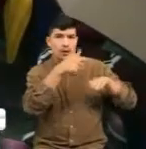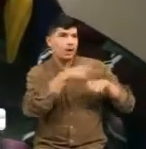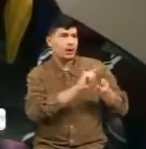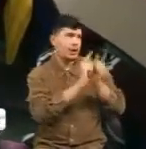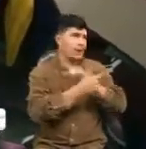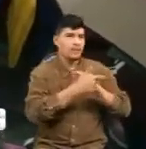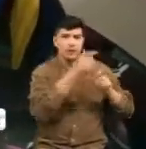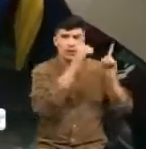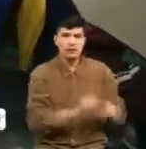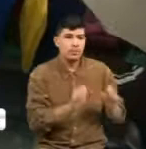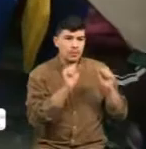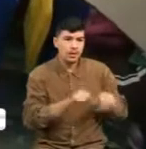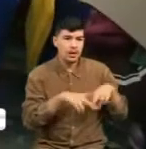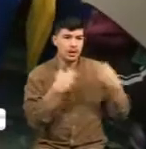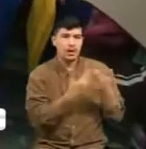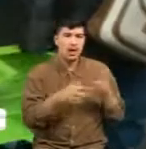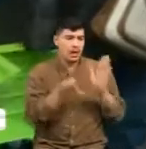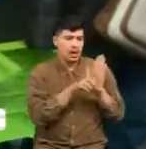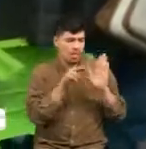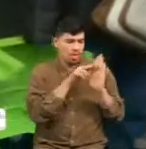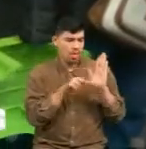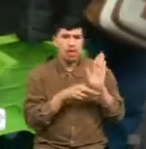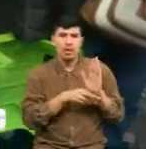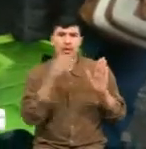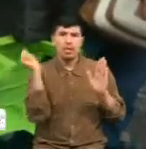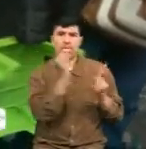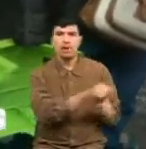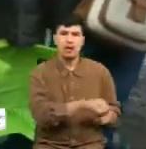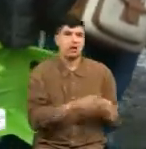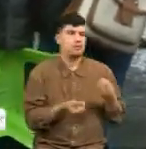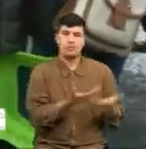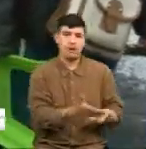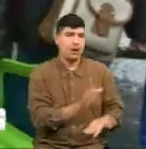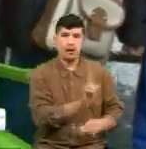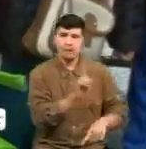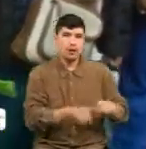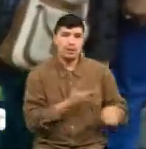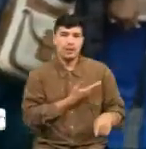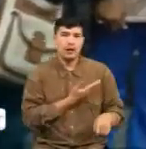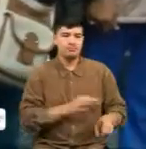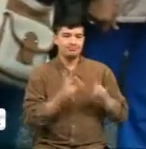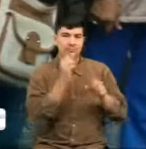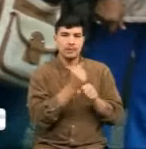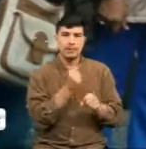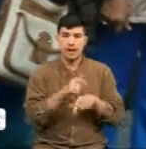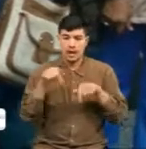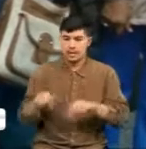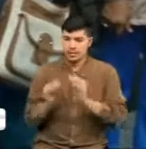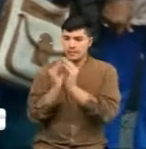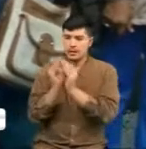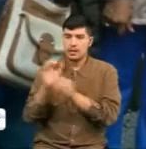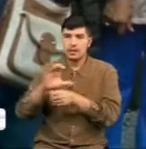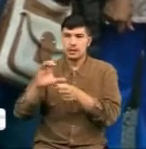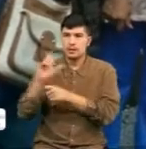reunirse para que tumben esa norma que da garantías laborales a las madres comunitarias. En estos momentos, aquí el Bienestar Familiar de la ciudad de